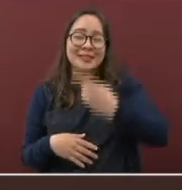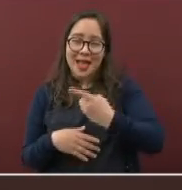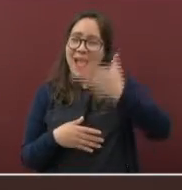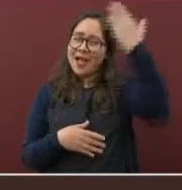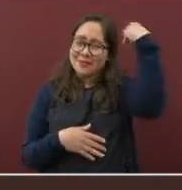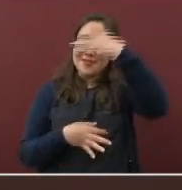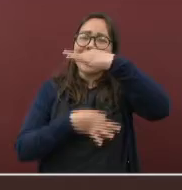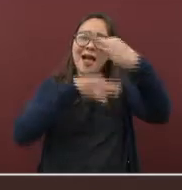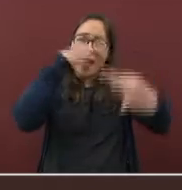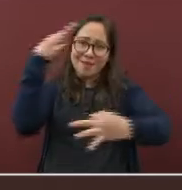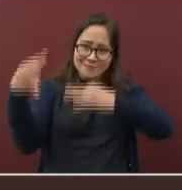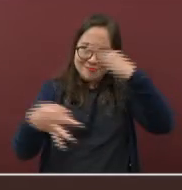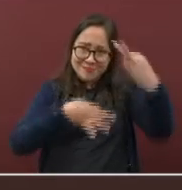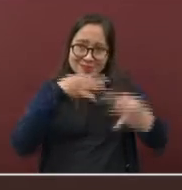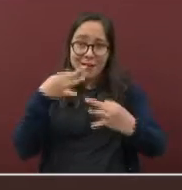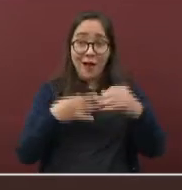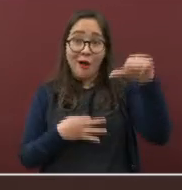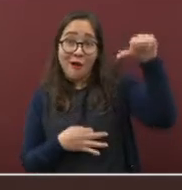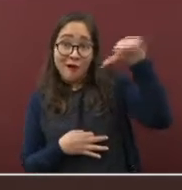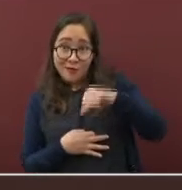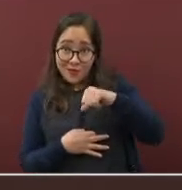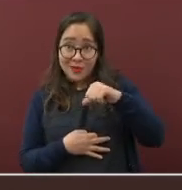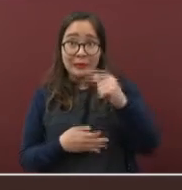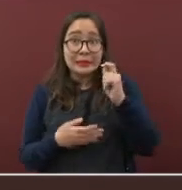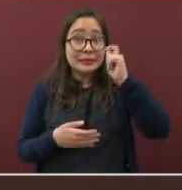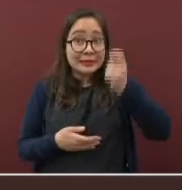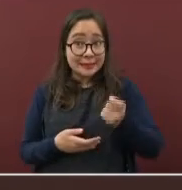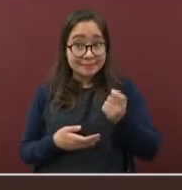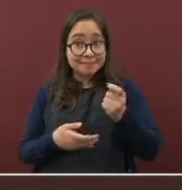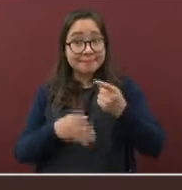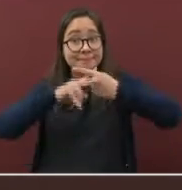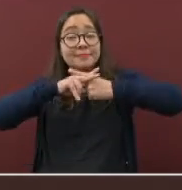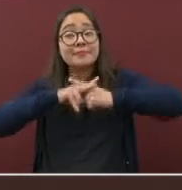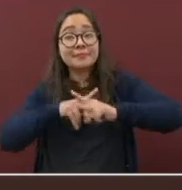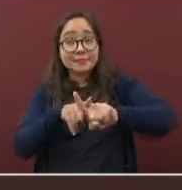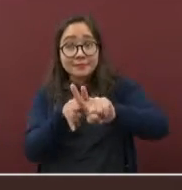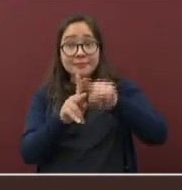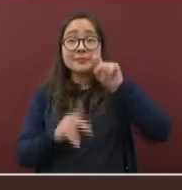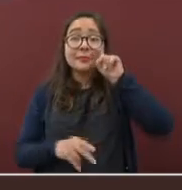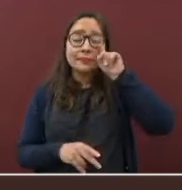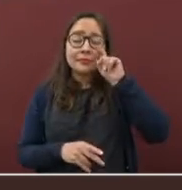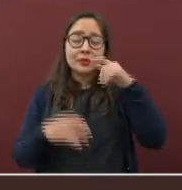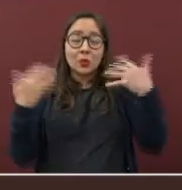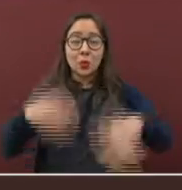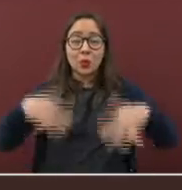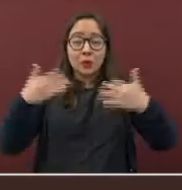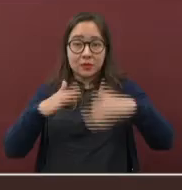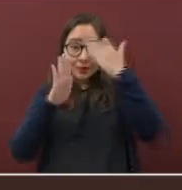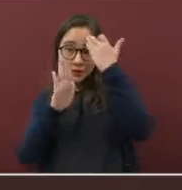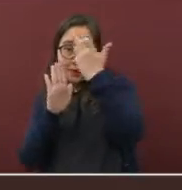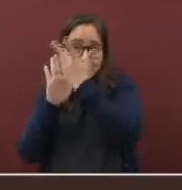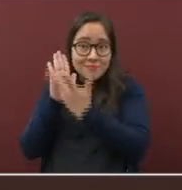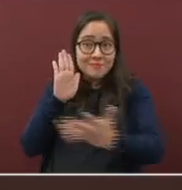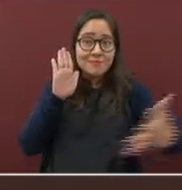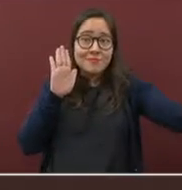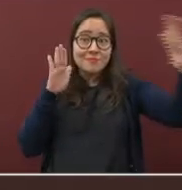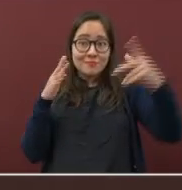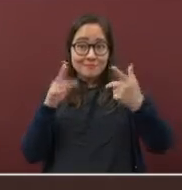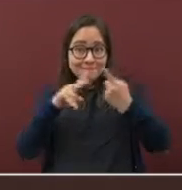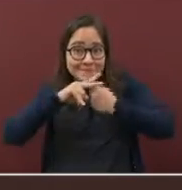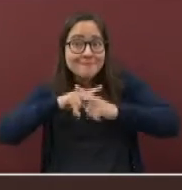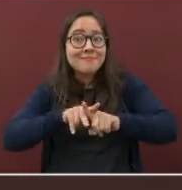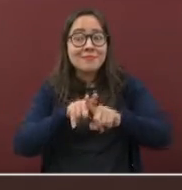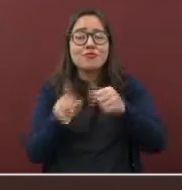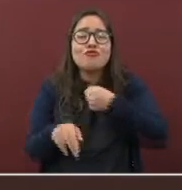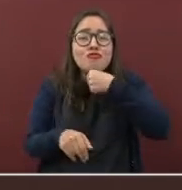anterioridad el día de hoy dio inicio inicio a esta gran jornada de vacunación para adultos